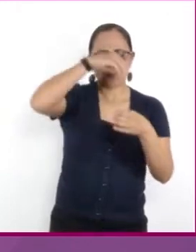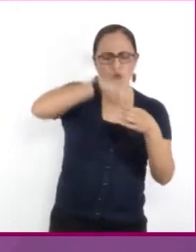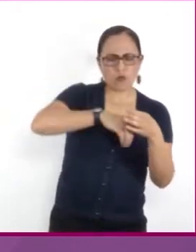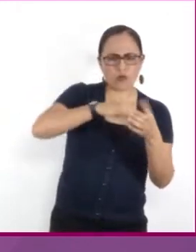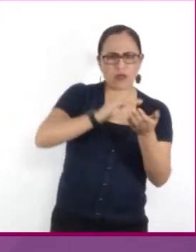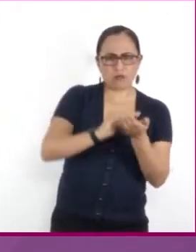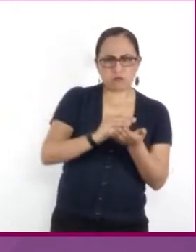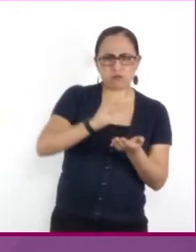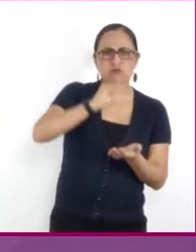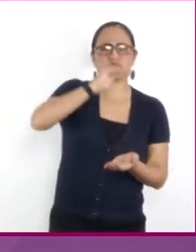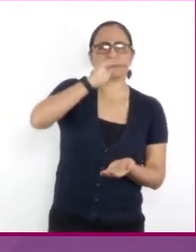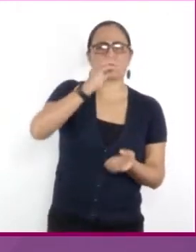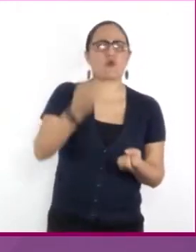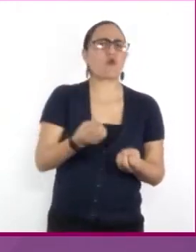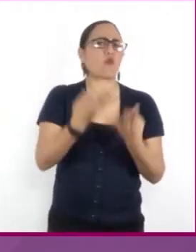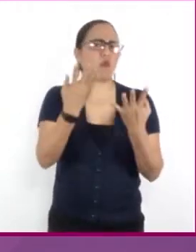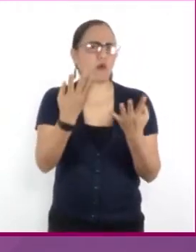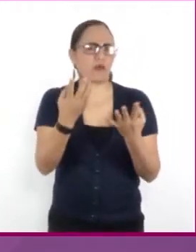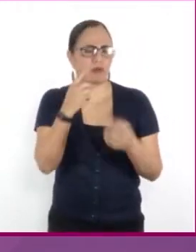líquido desplazado.